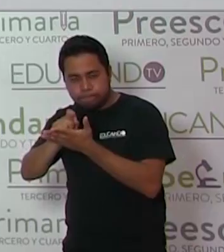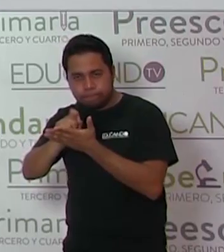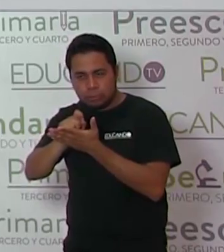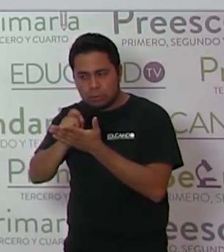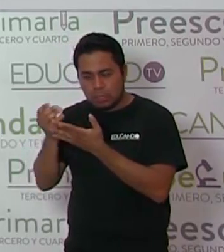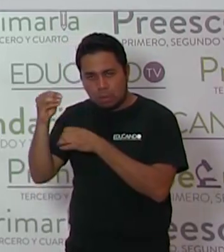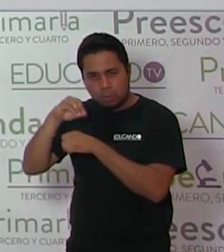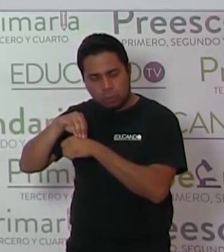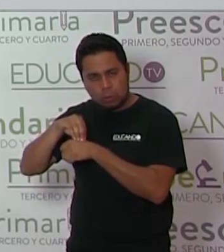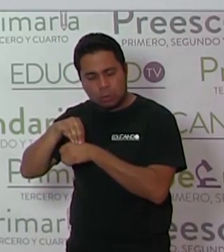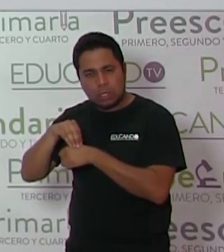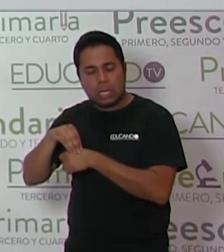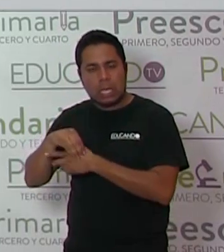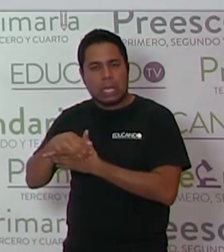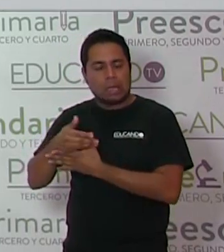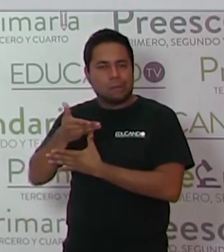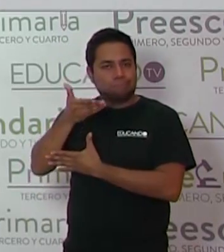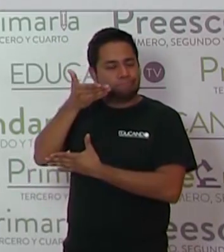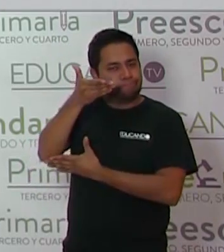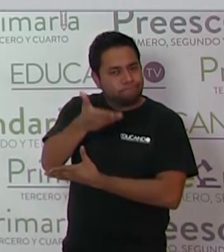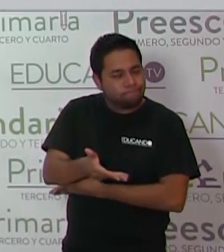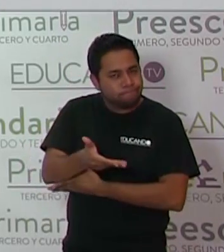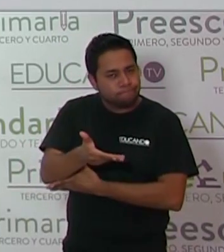quiero que ustedes me digan, ¿está